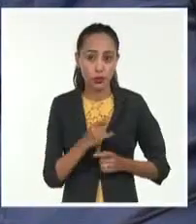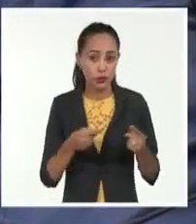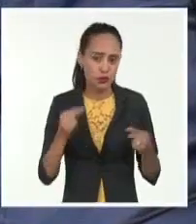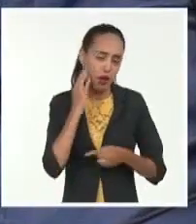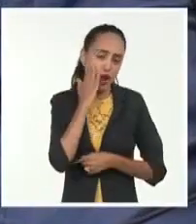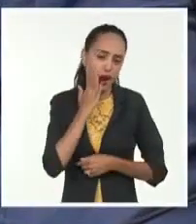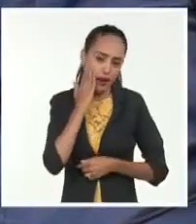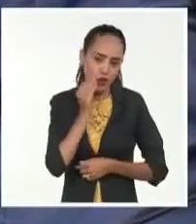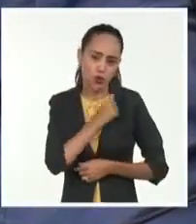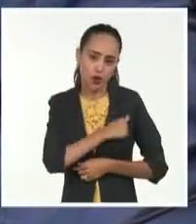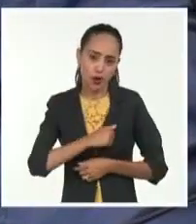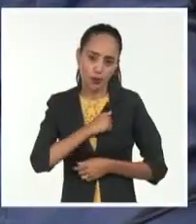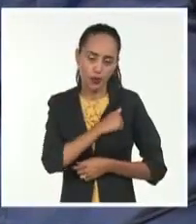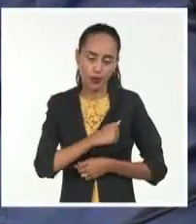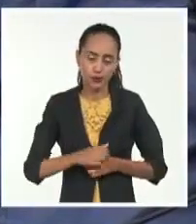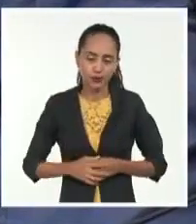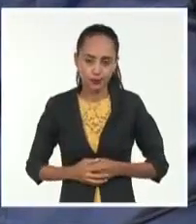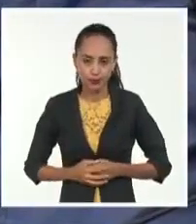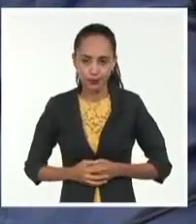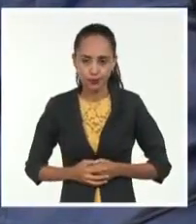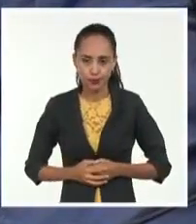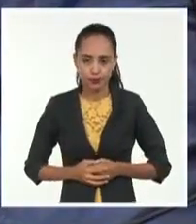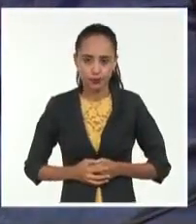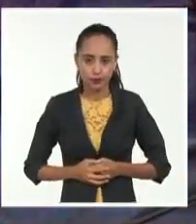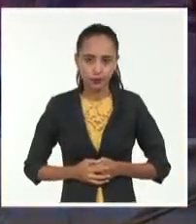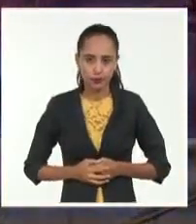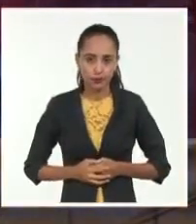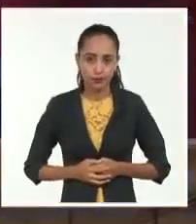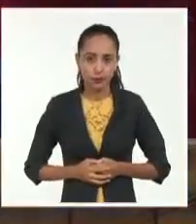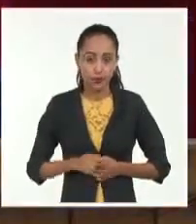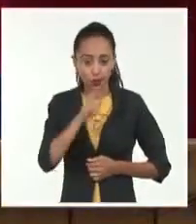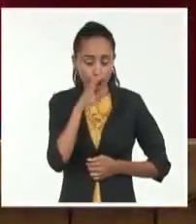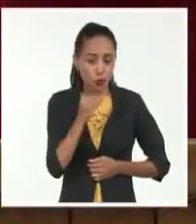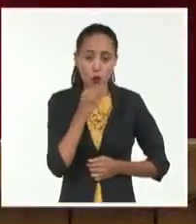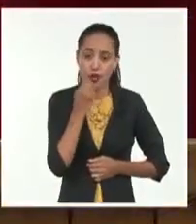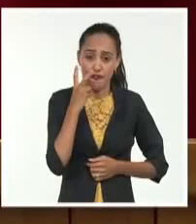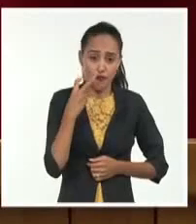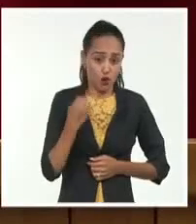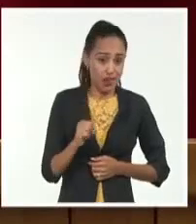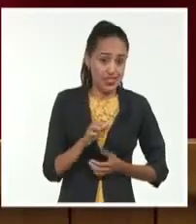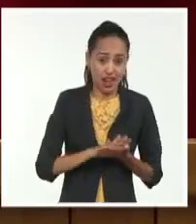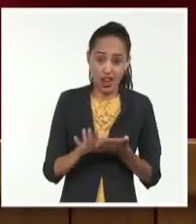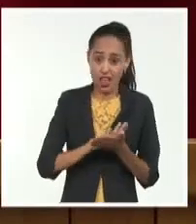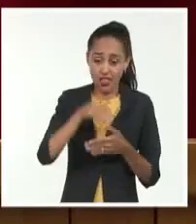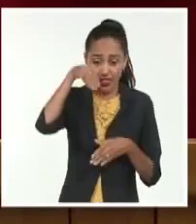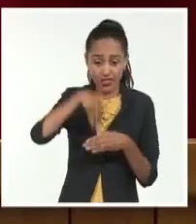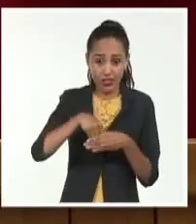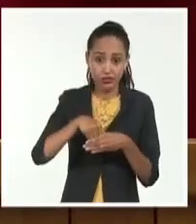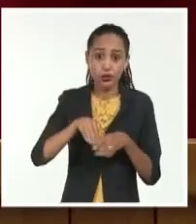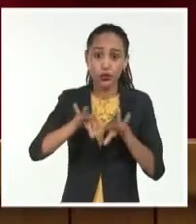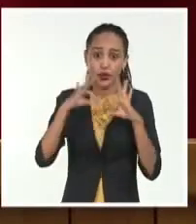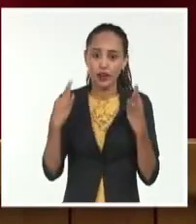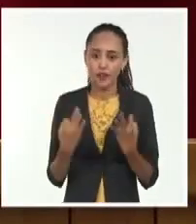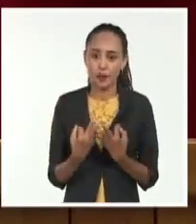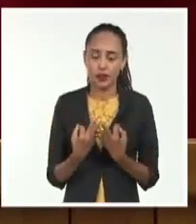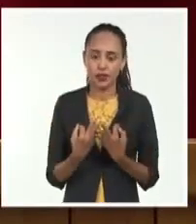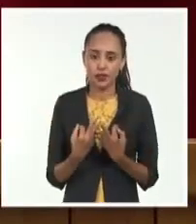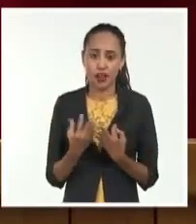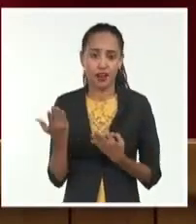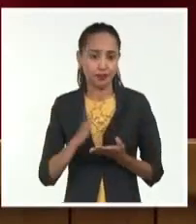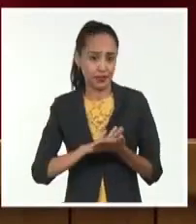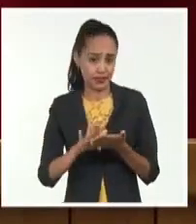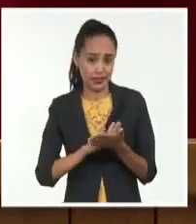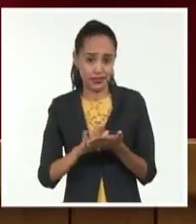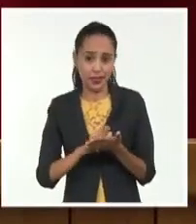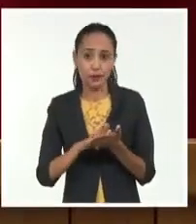del amor, ajenos a cualquier manifestación de violencia en el espacio doméstico, ante lo cual el